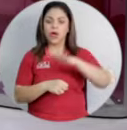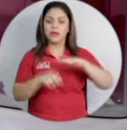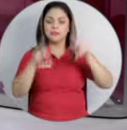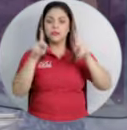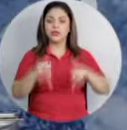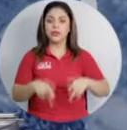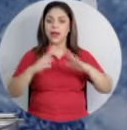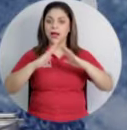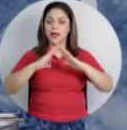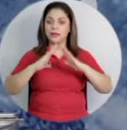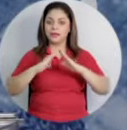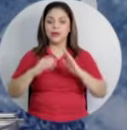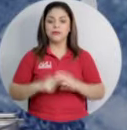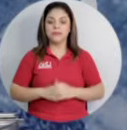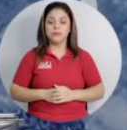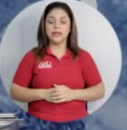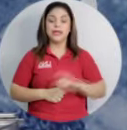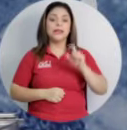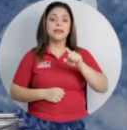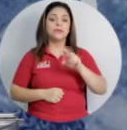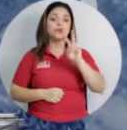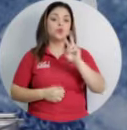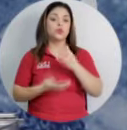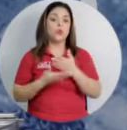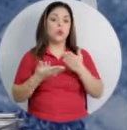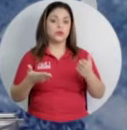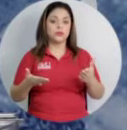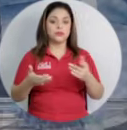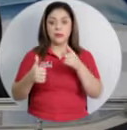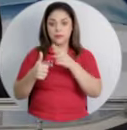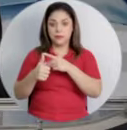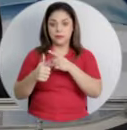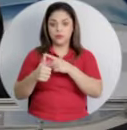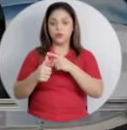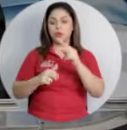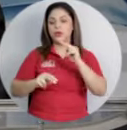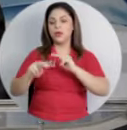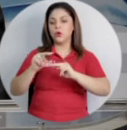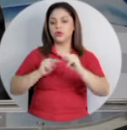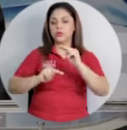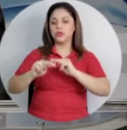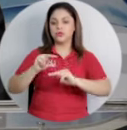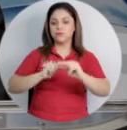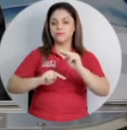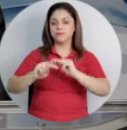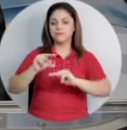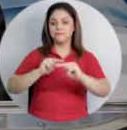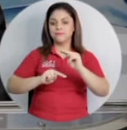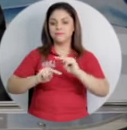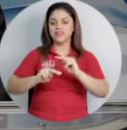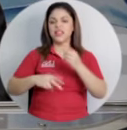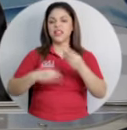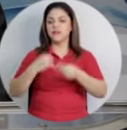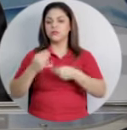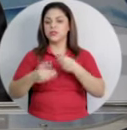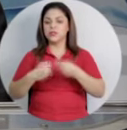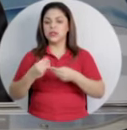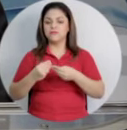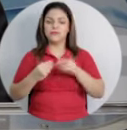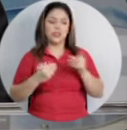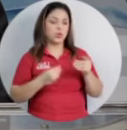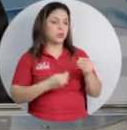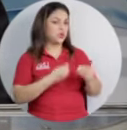casa. Ahí hay 2 mecanismos básicos. Lo primero es la negociación previa, digamos, de qué vamos a